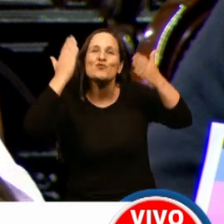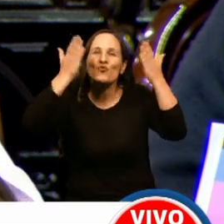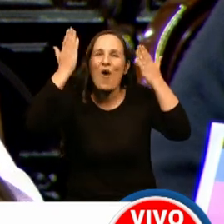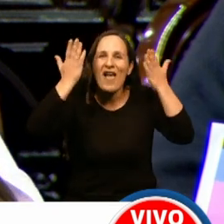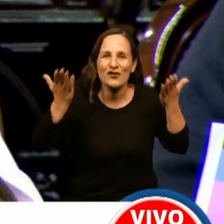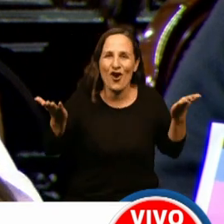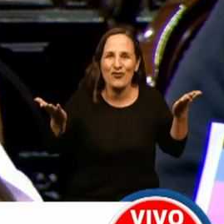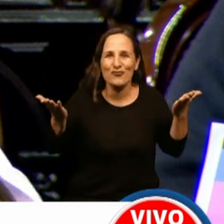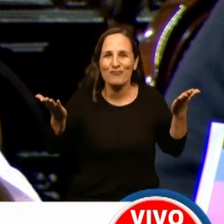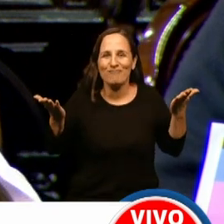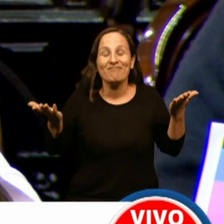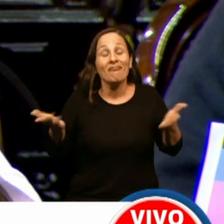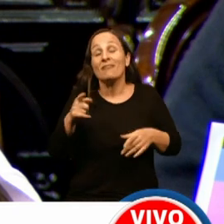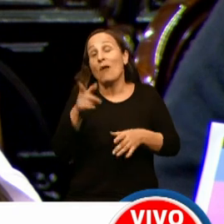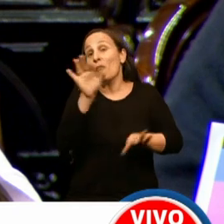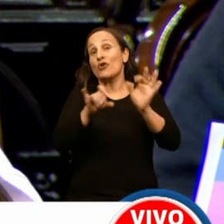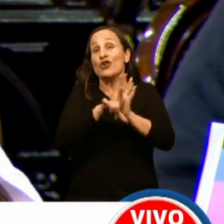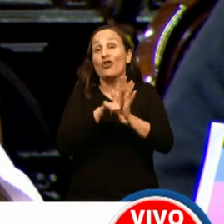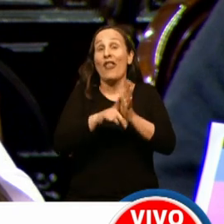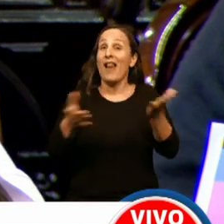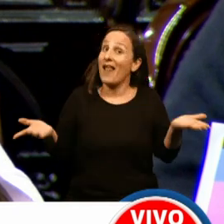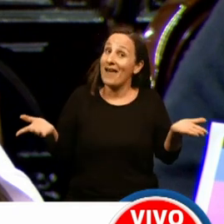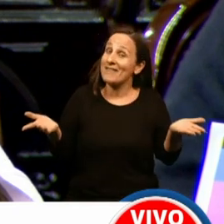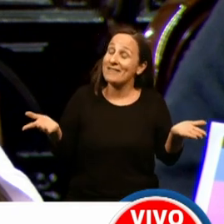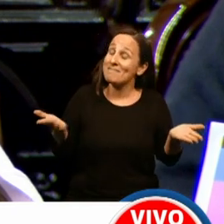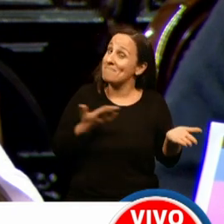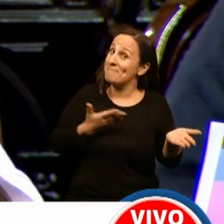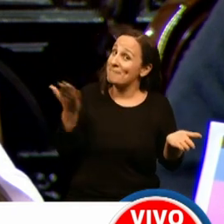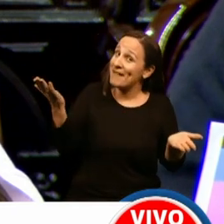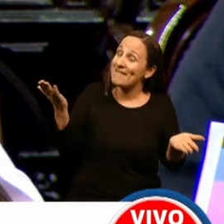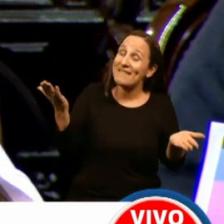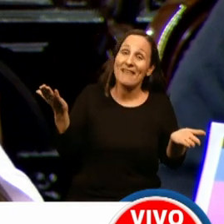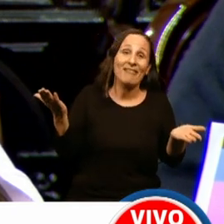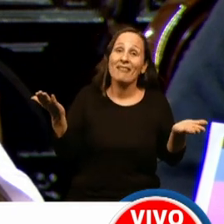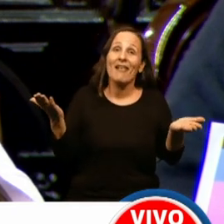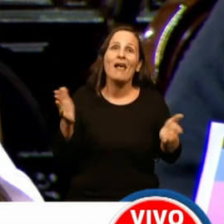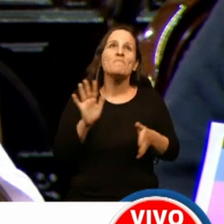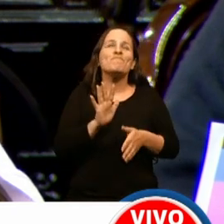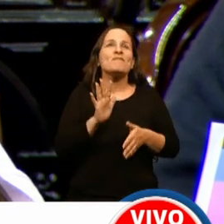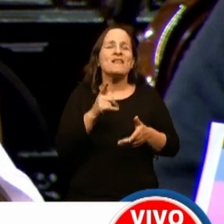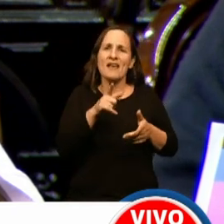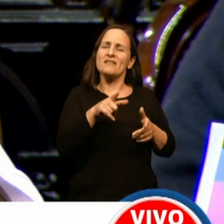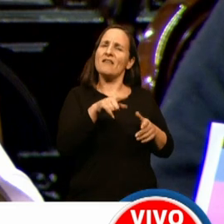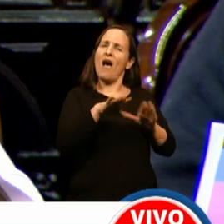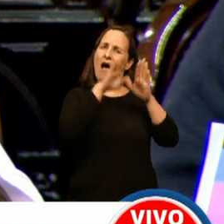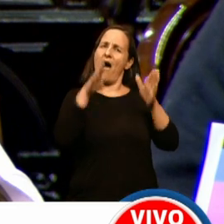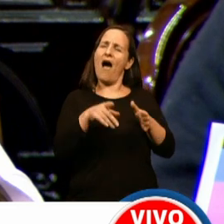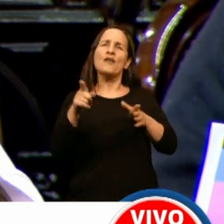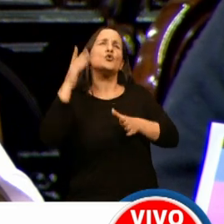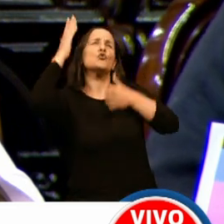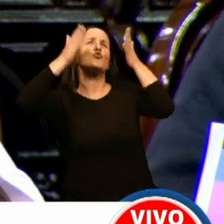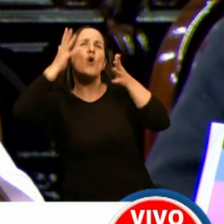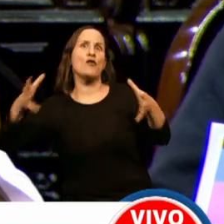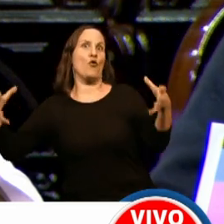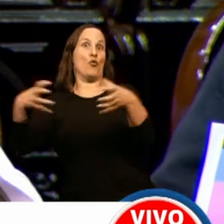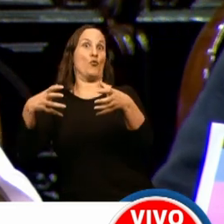definitiva bueno en definitiva este proyecto de ley presidente no es más que una respuesta legislativa a un sueño colectivo